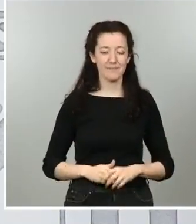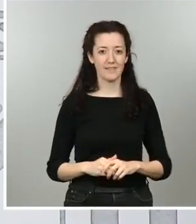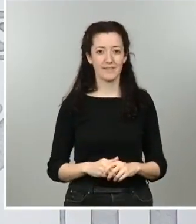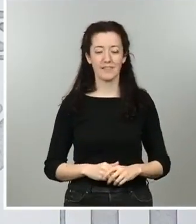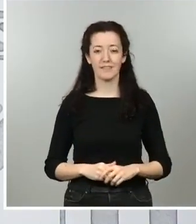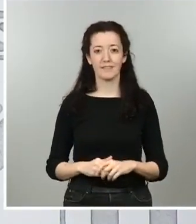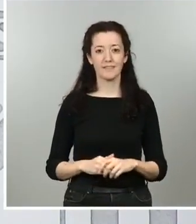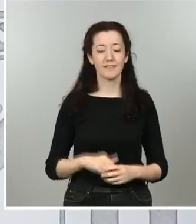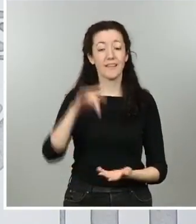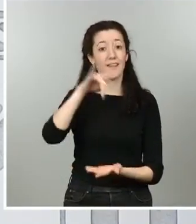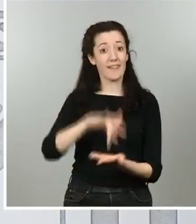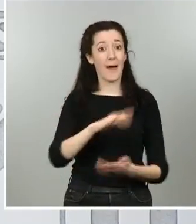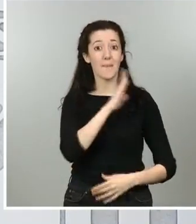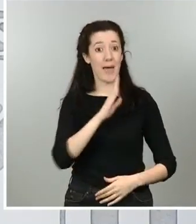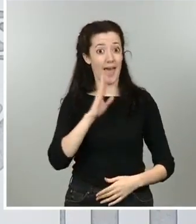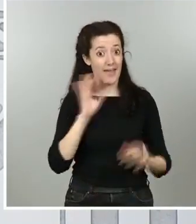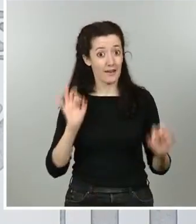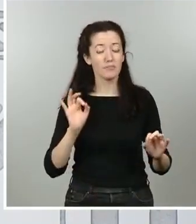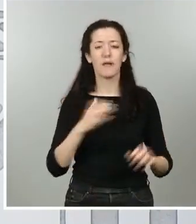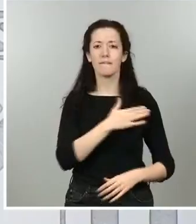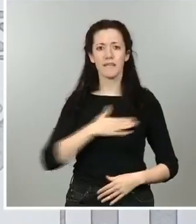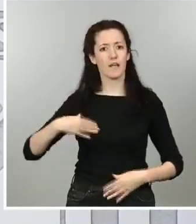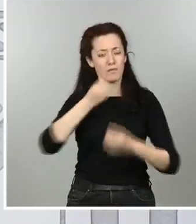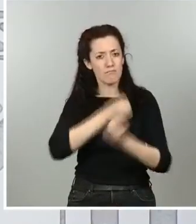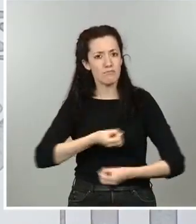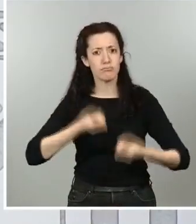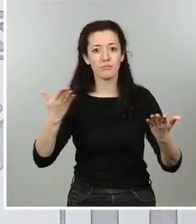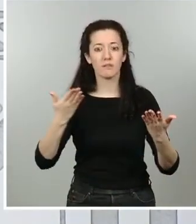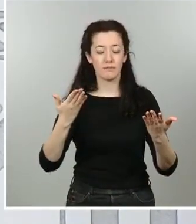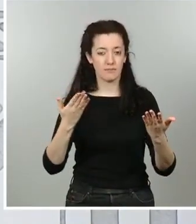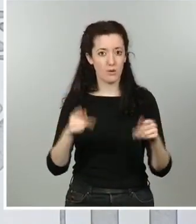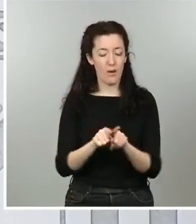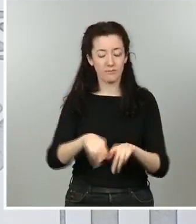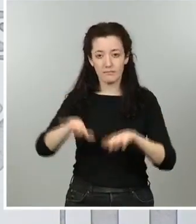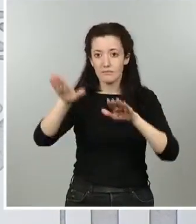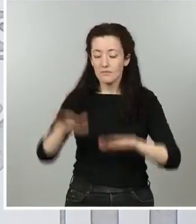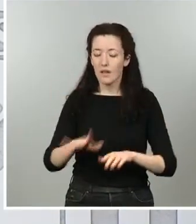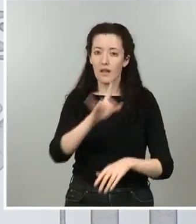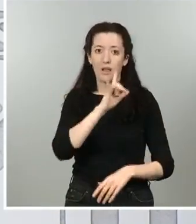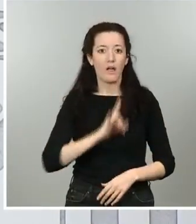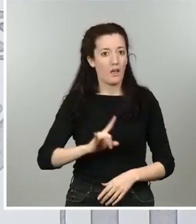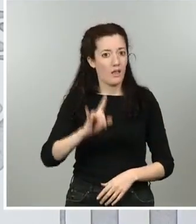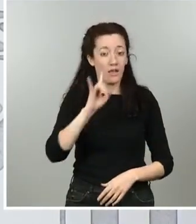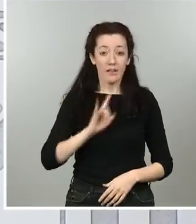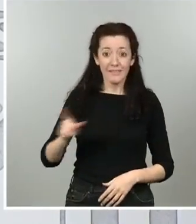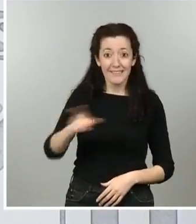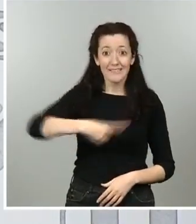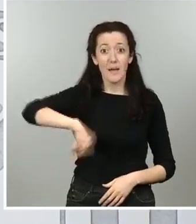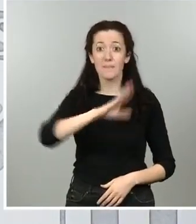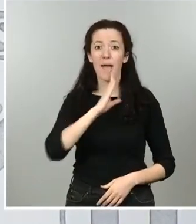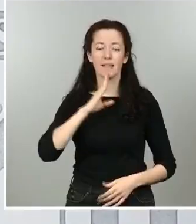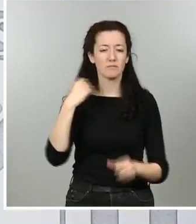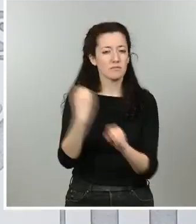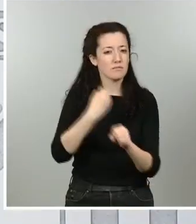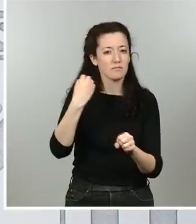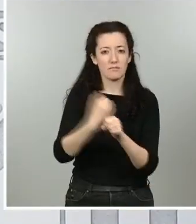quiero expresar en nombre del Gobierno la profunda admiración para todas ellas que están haciendo una inmensa labor durante estos días